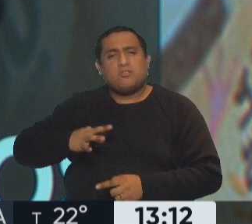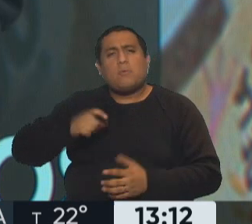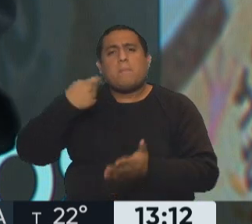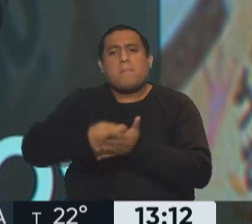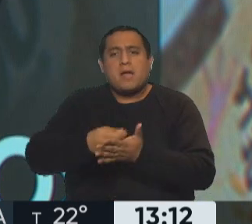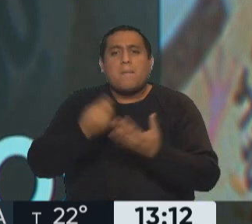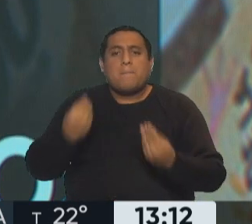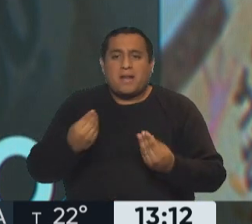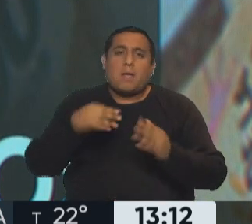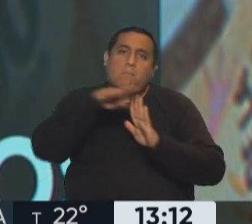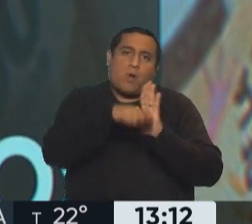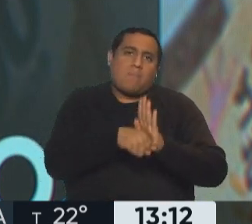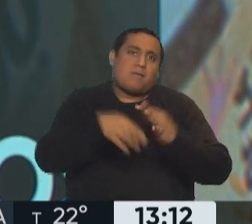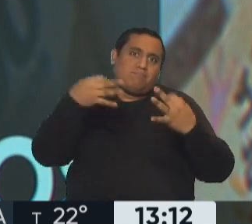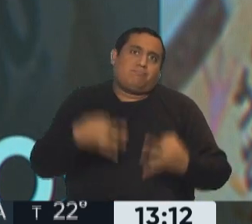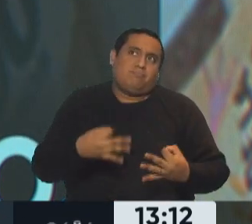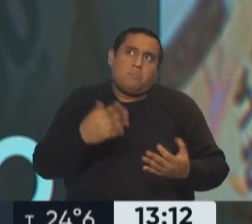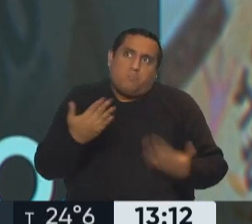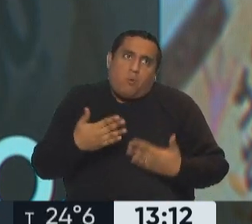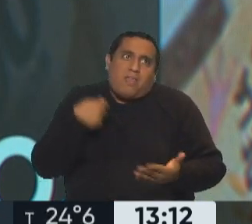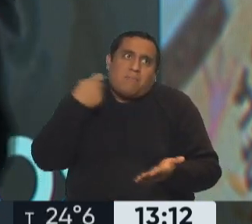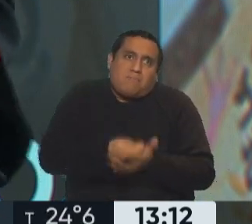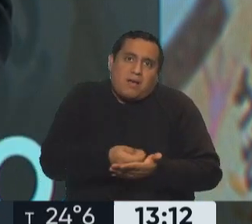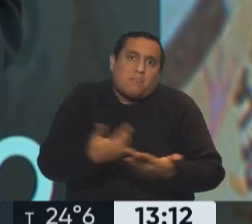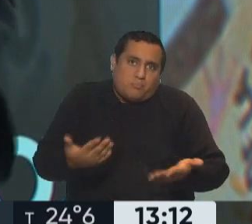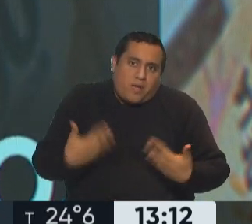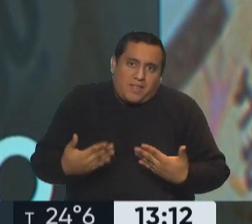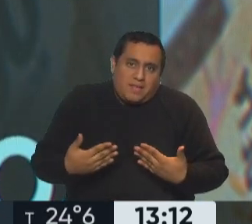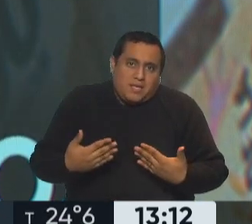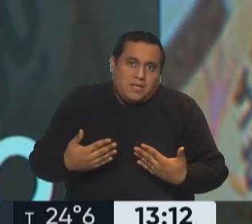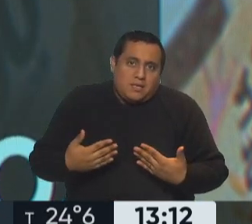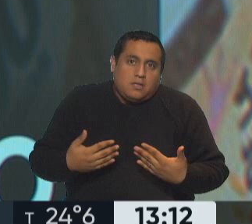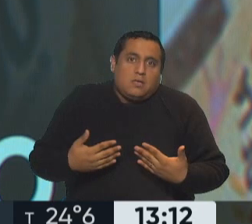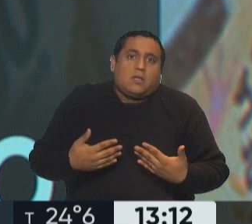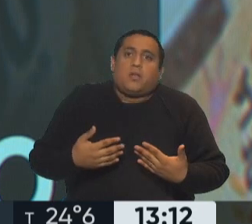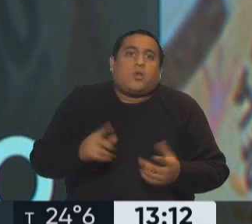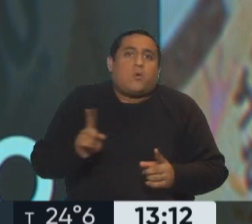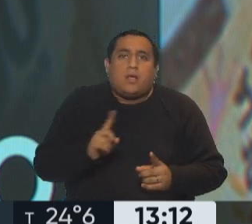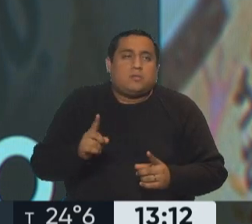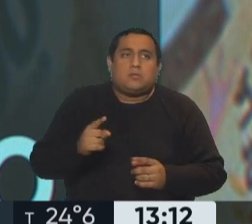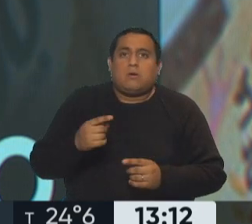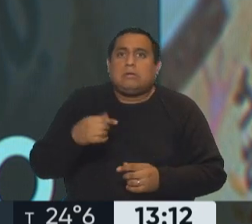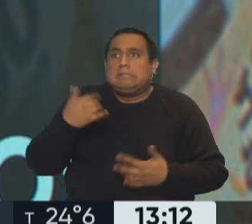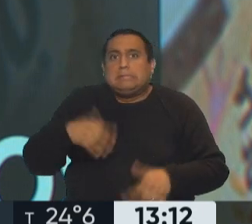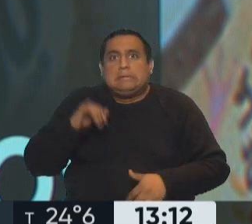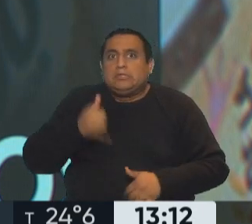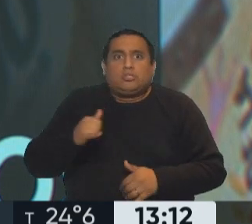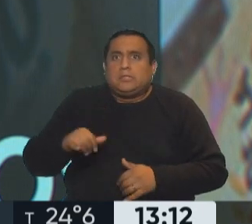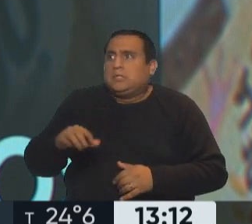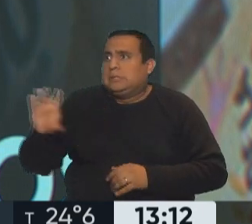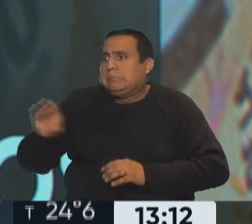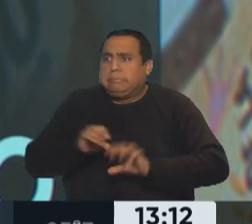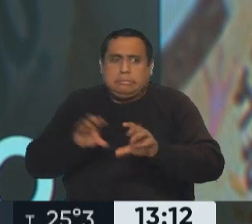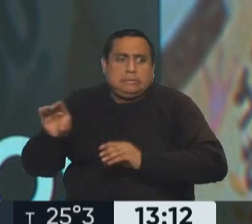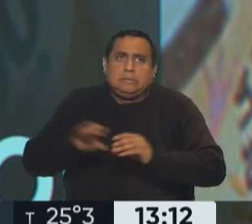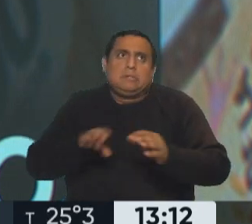más realista, un programa que permita decir, bueno, yo lo cumplo en virtud de que no tengo que hacer ninguna cosa exótica para llegar a